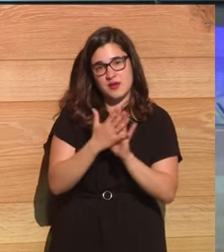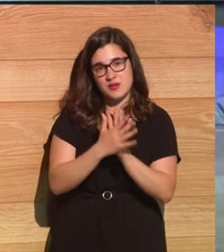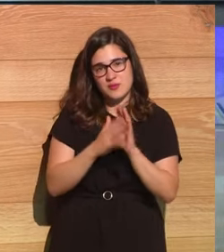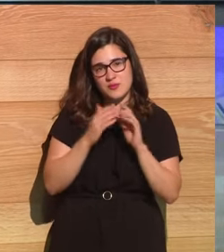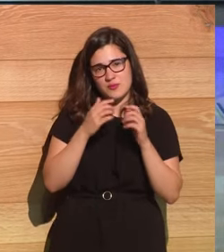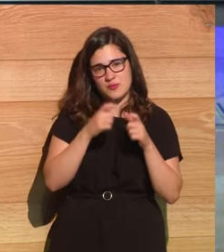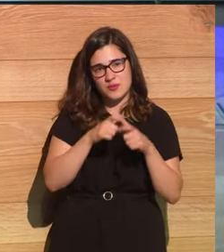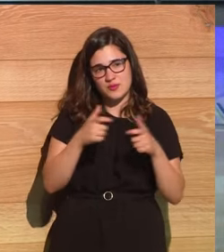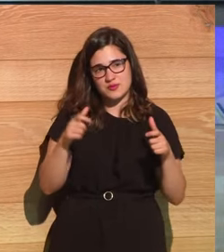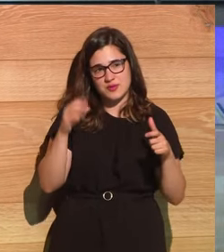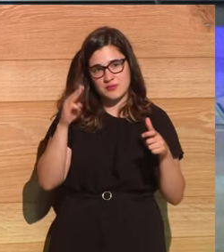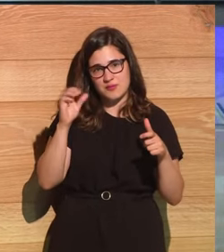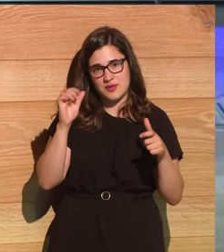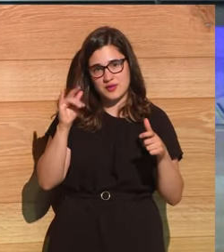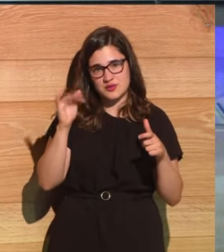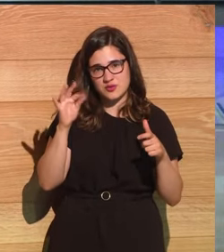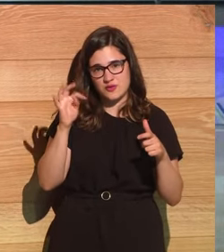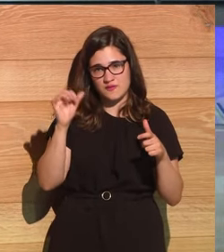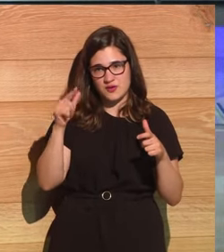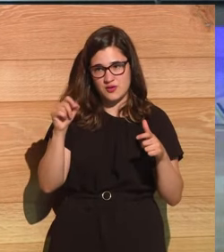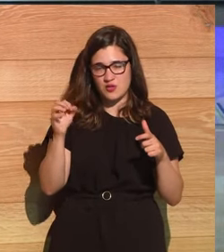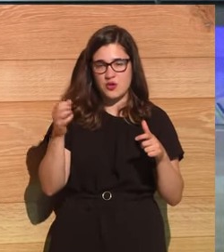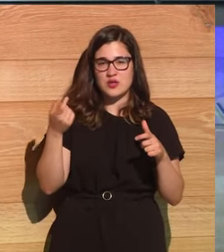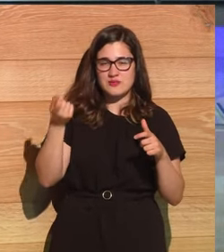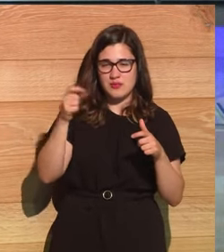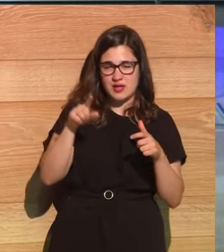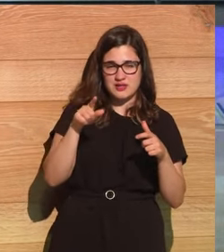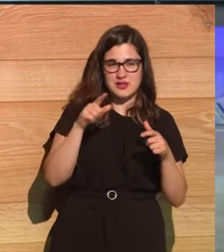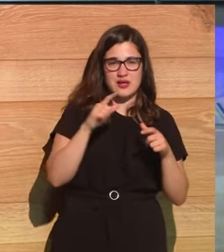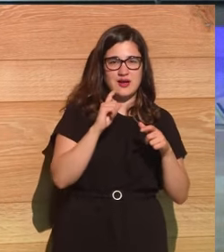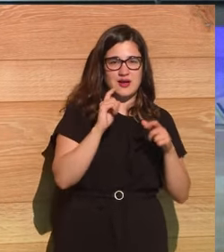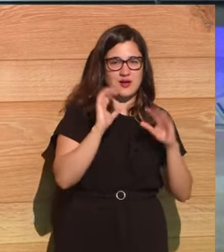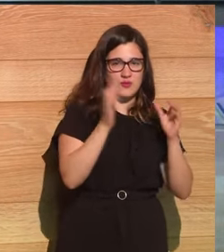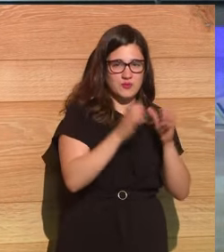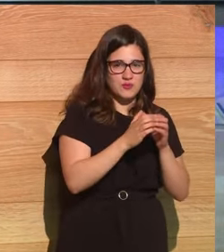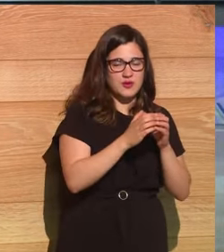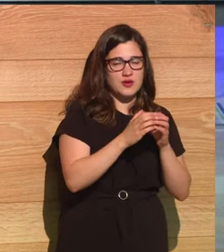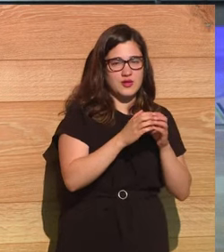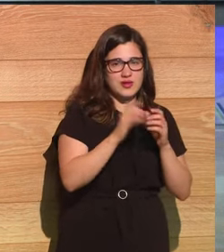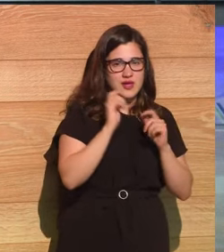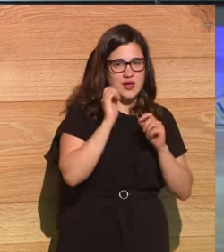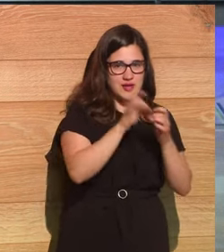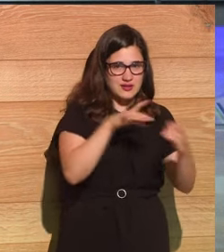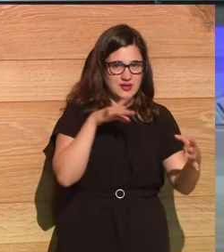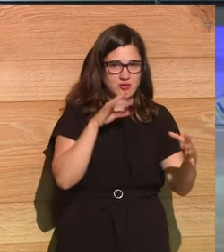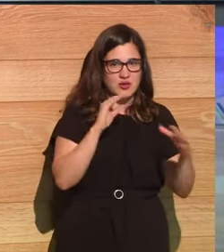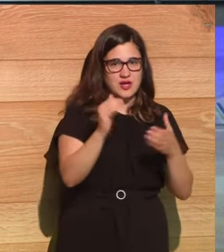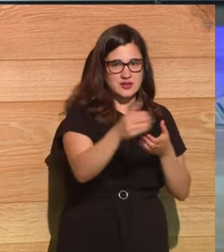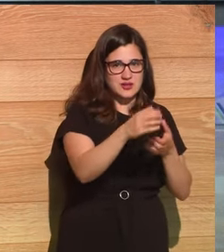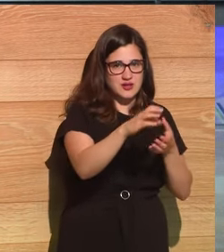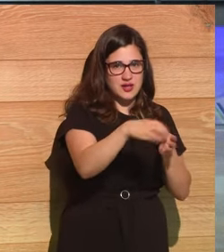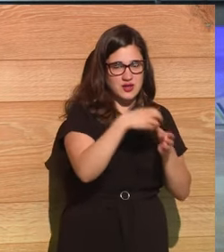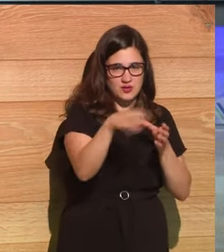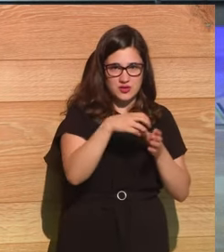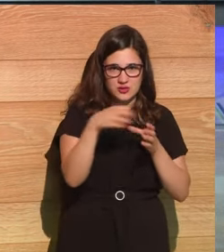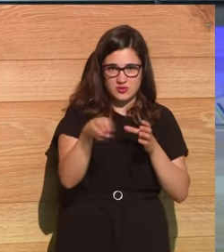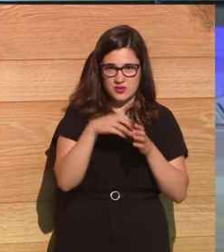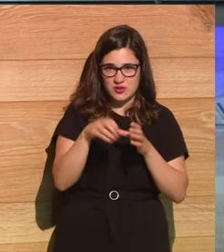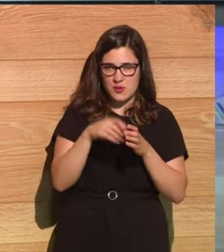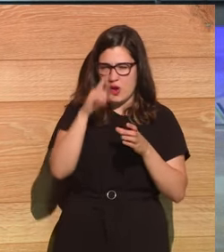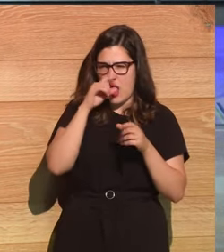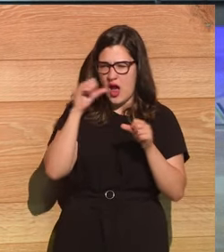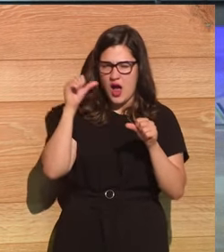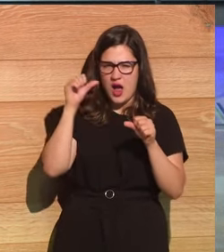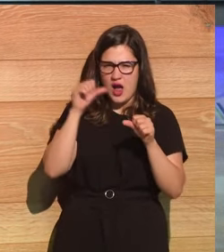mucho más parecido a ese contexto de poblaciones cazadoras recolectoras. No tiene por qué ser igual, evidentemente hay muchos años de evolución, pero esa estructura